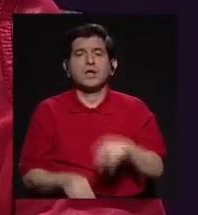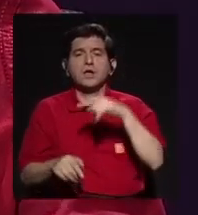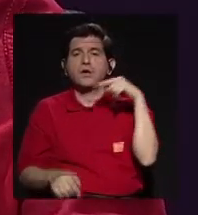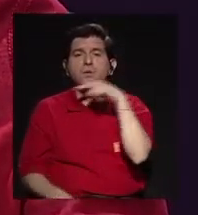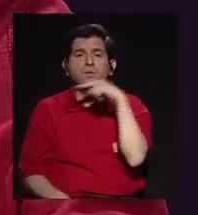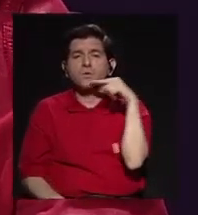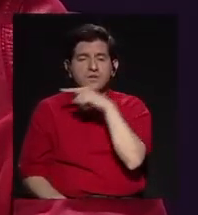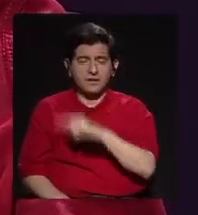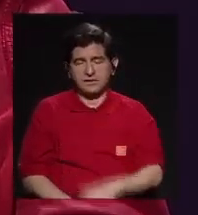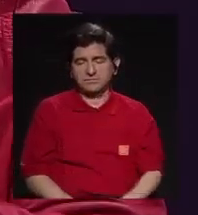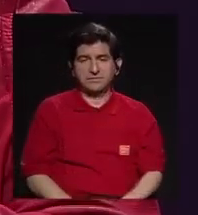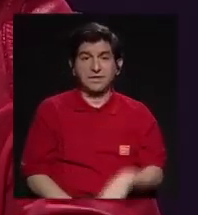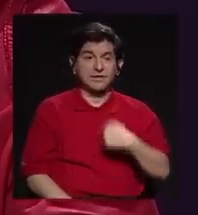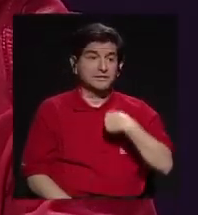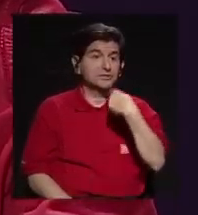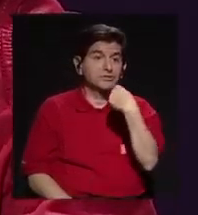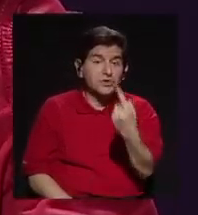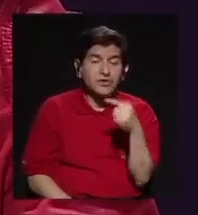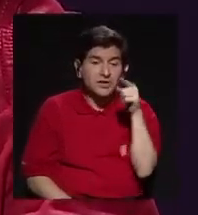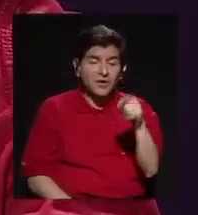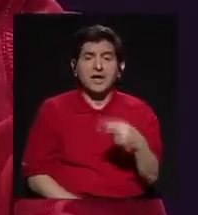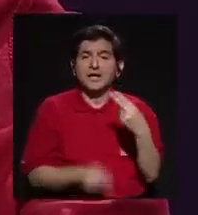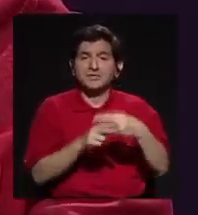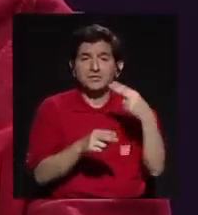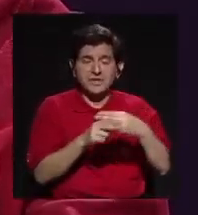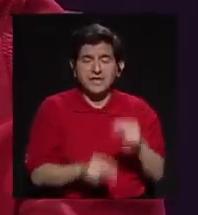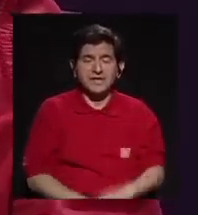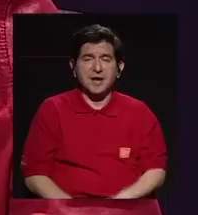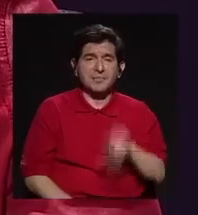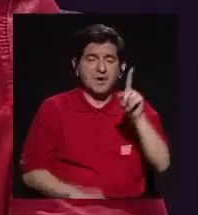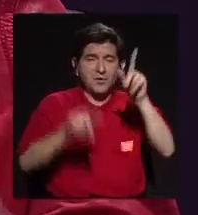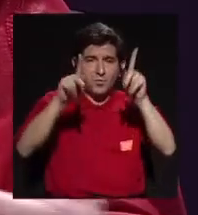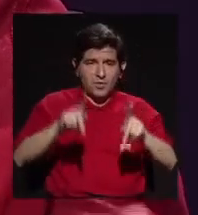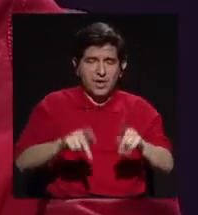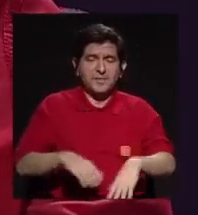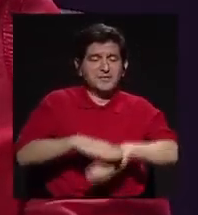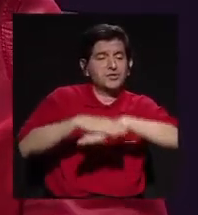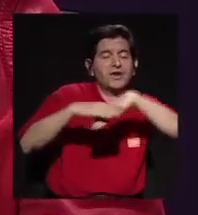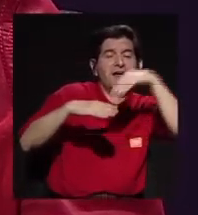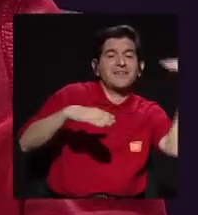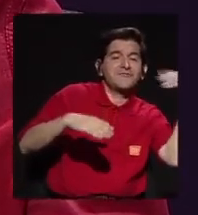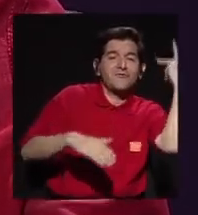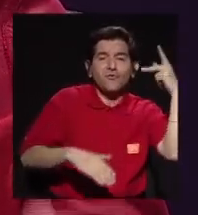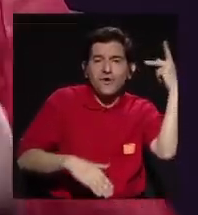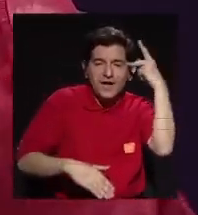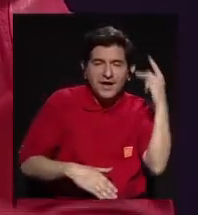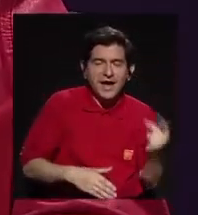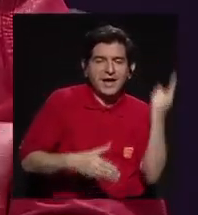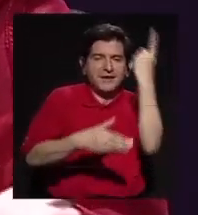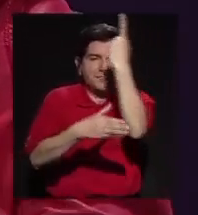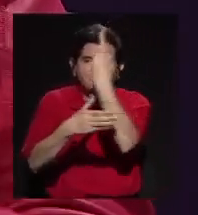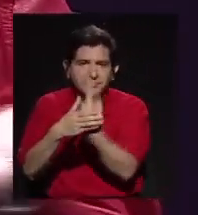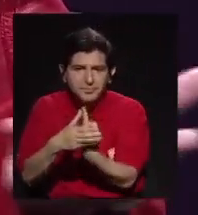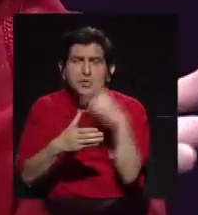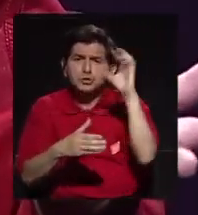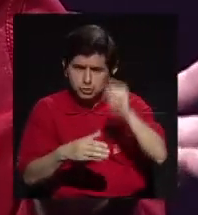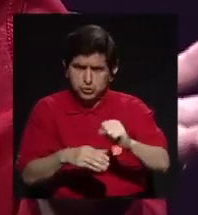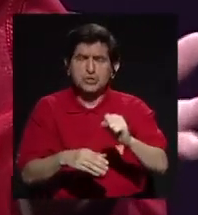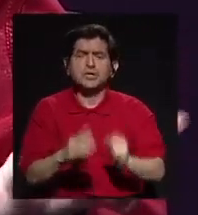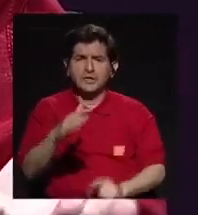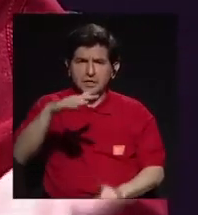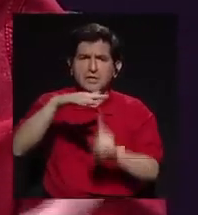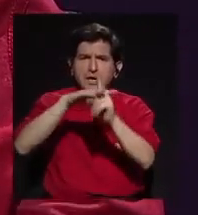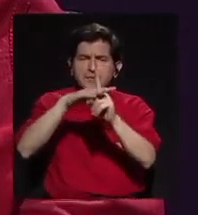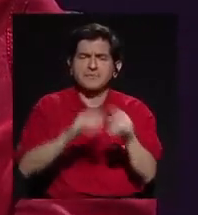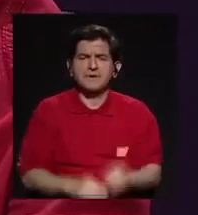Social Cristiana. Por eso es que digo, eso se le llama en política outsider, es decir, fuera de la política, aunque estaban ahí y llega porque